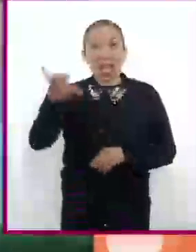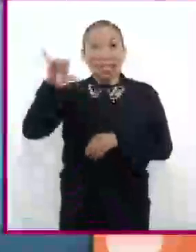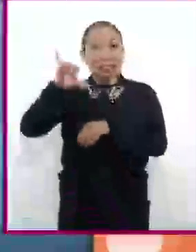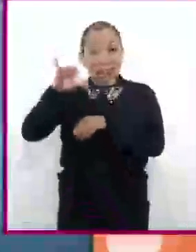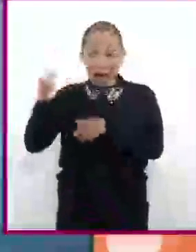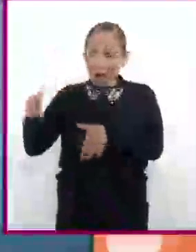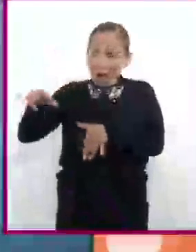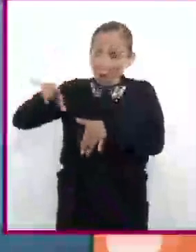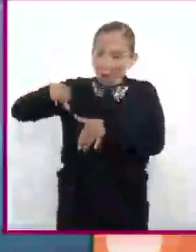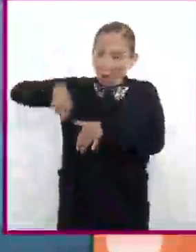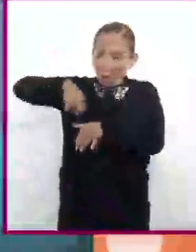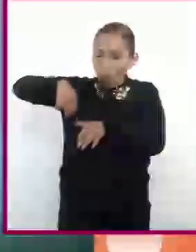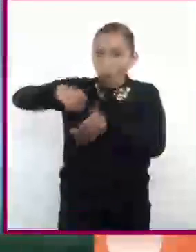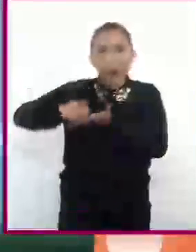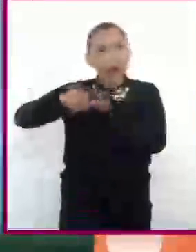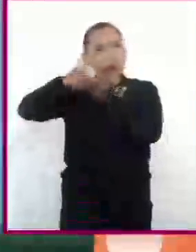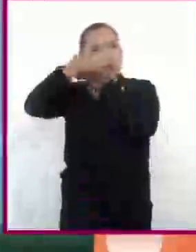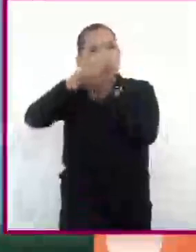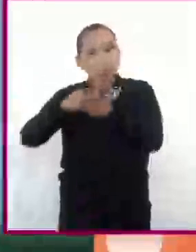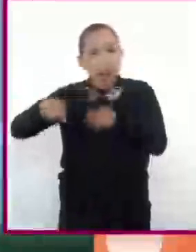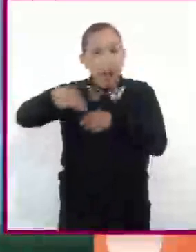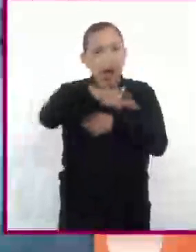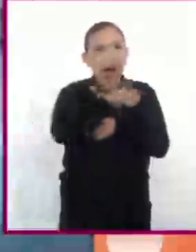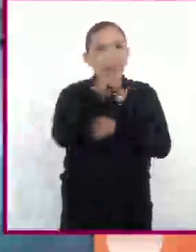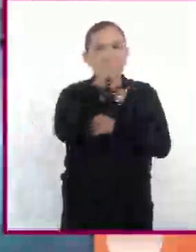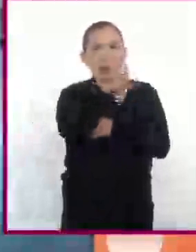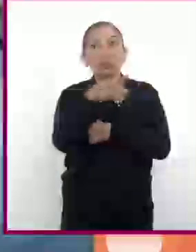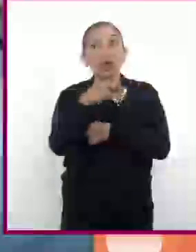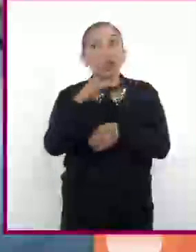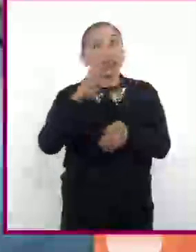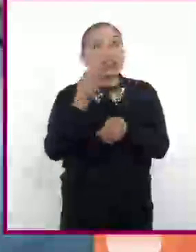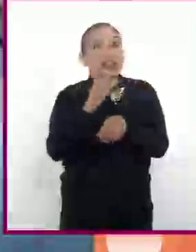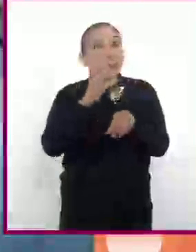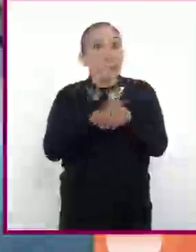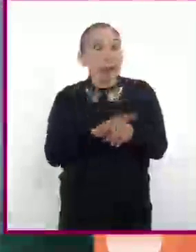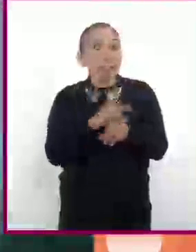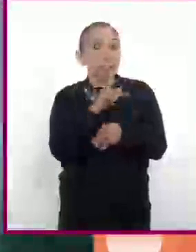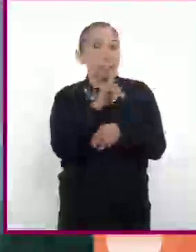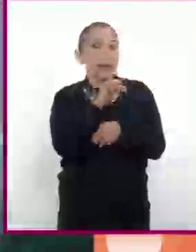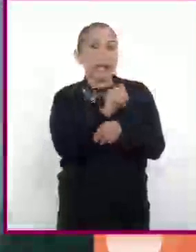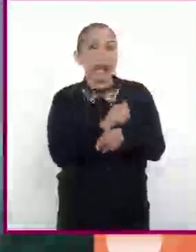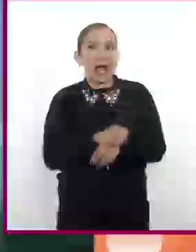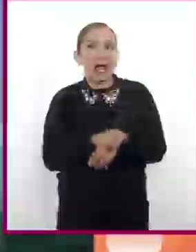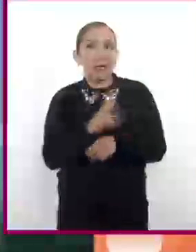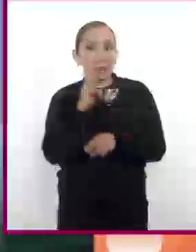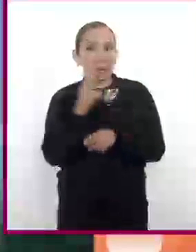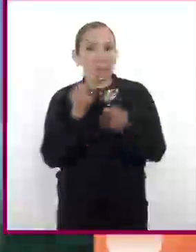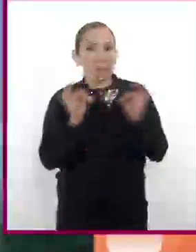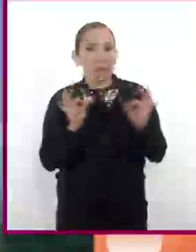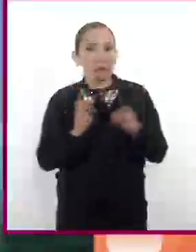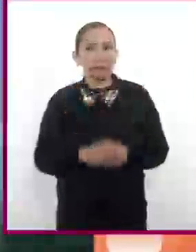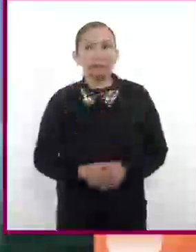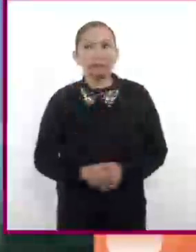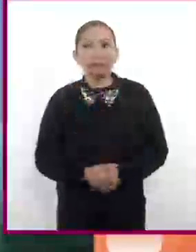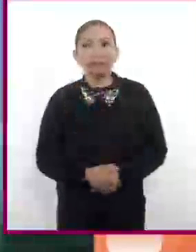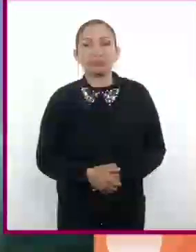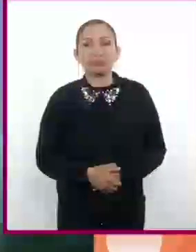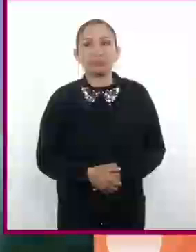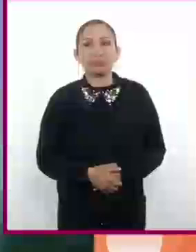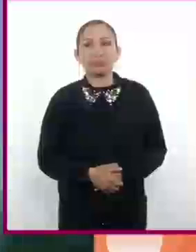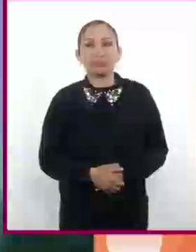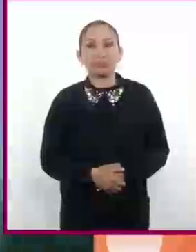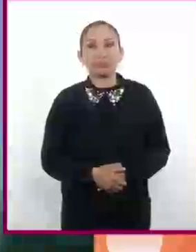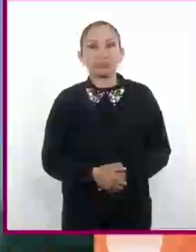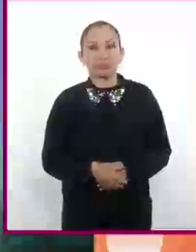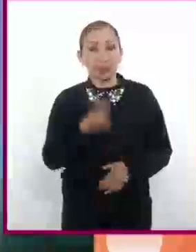sí permite que encienda el foco, pero es necesaria mayor carga eléctrica, lo que comprueba la conducción de la corriente.